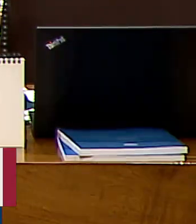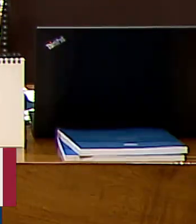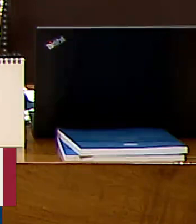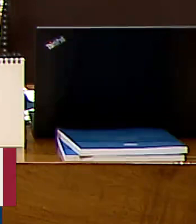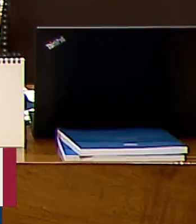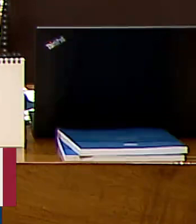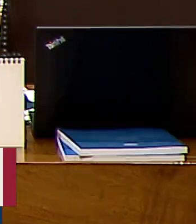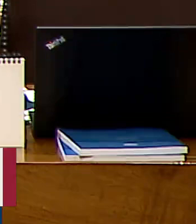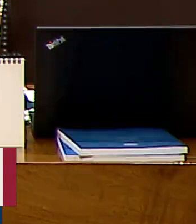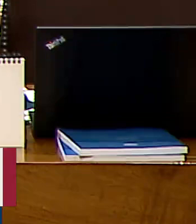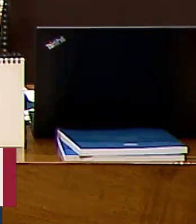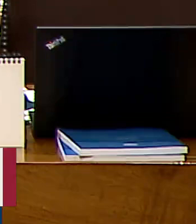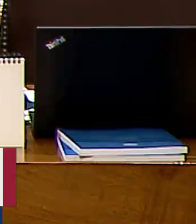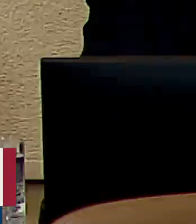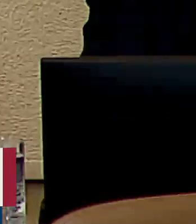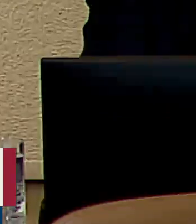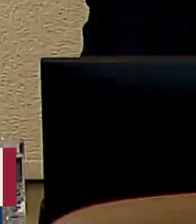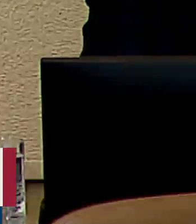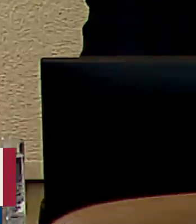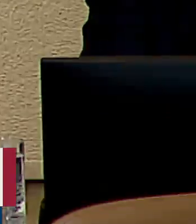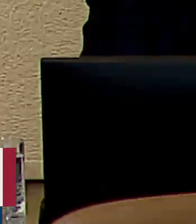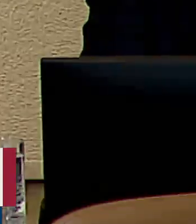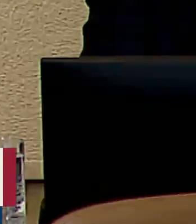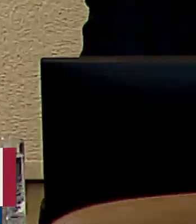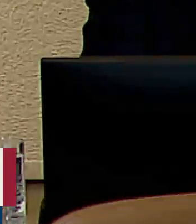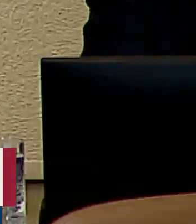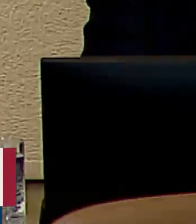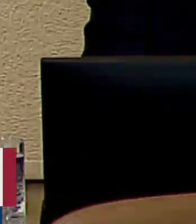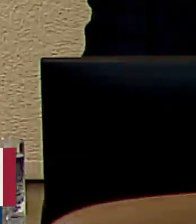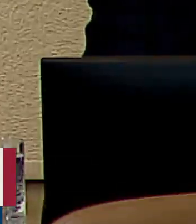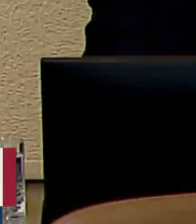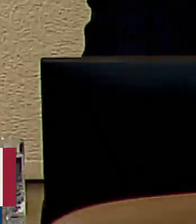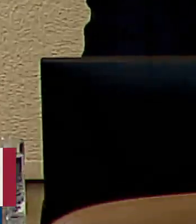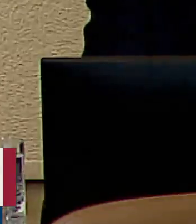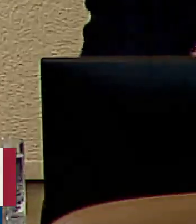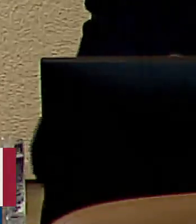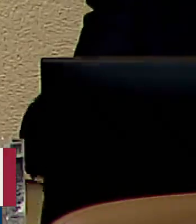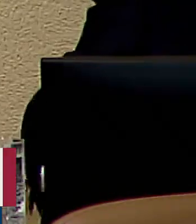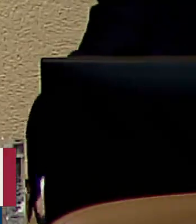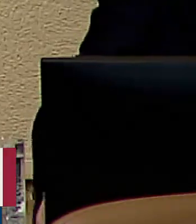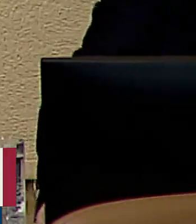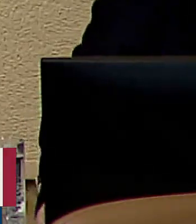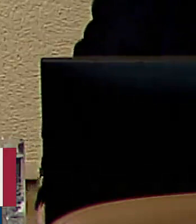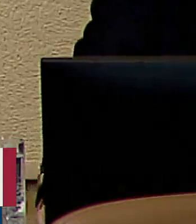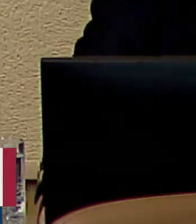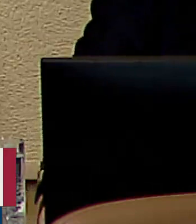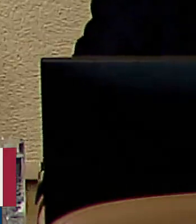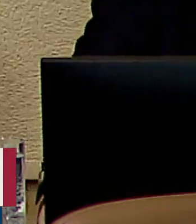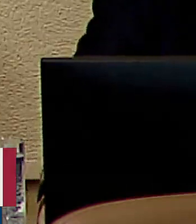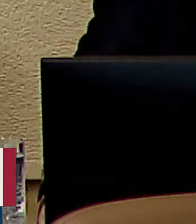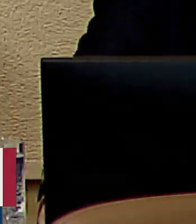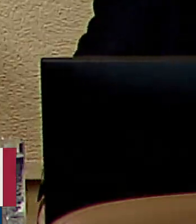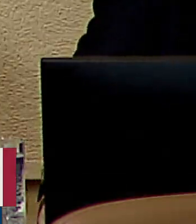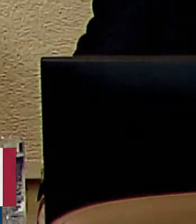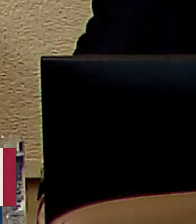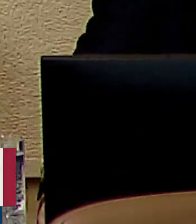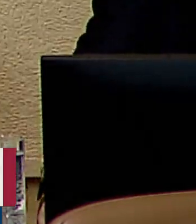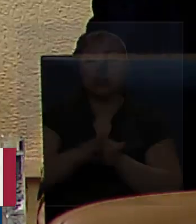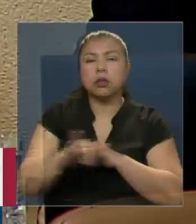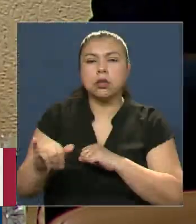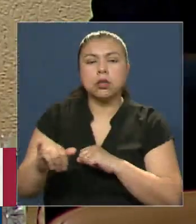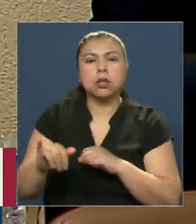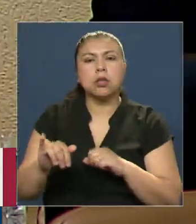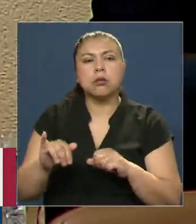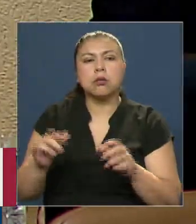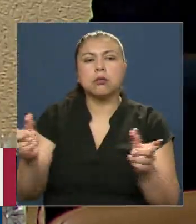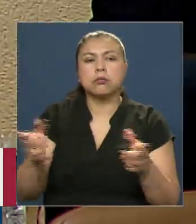a votar, vamos a aprobar este proyecto que fue aprobado, despachado hacia la Comisión de Hacienda y luego la Sala con el carácter de unánime desde